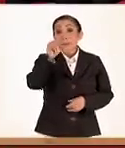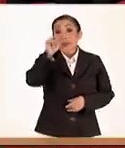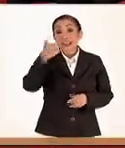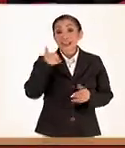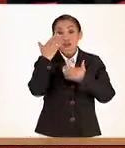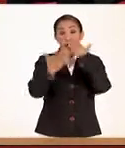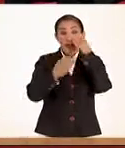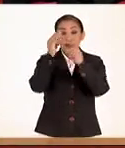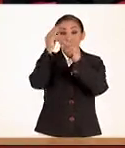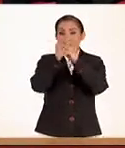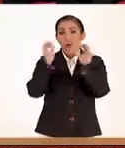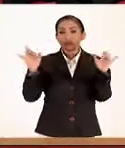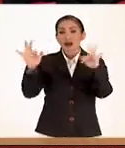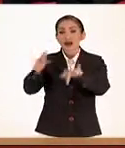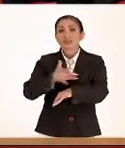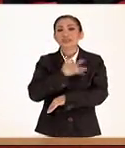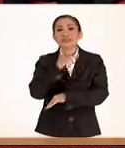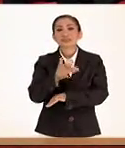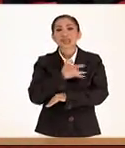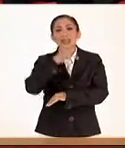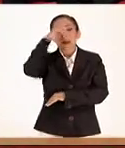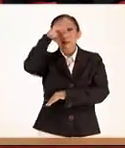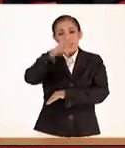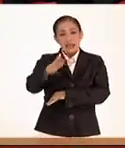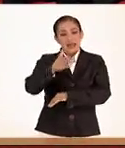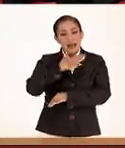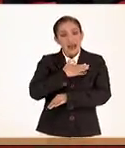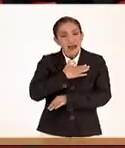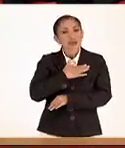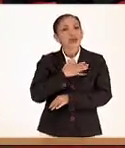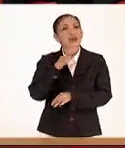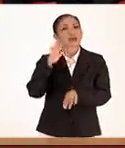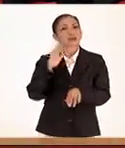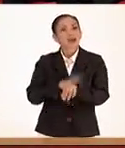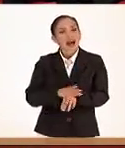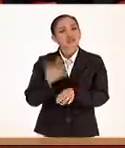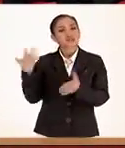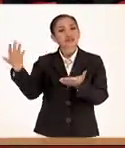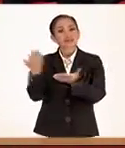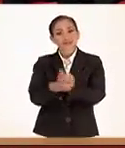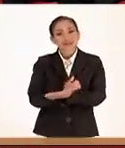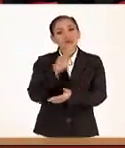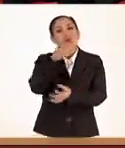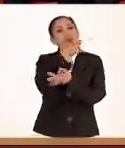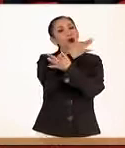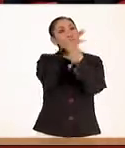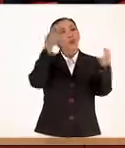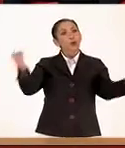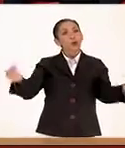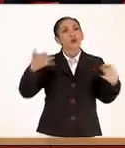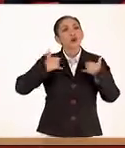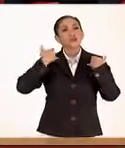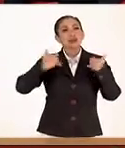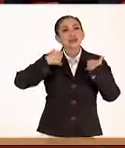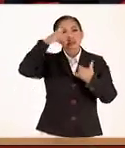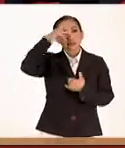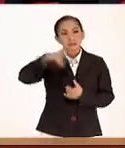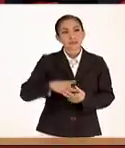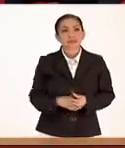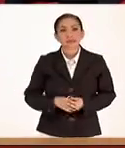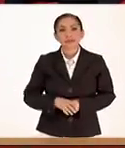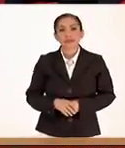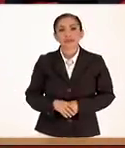estudiantes de todo el mundo que se siente ser mexicanas y sobre todo haber triunfado qué mensaje le dan ustedes a nuestros jóvenes mexicanos